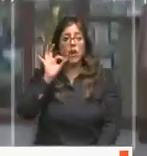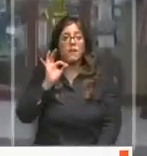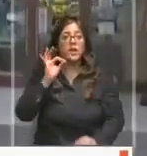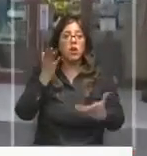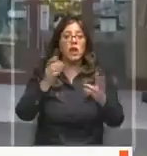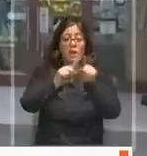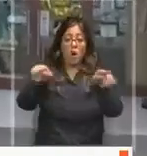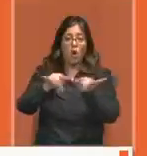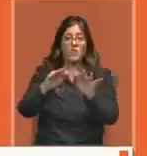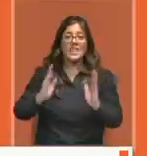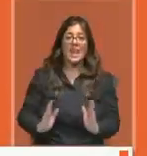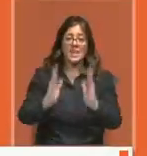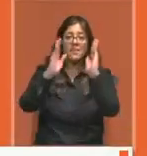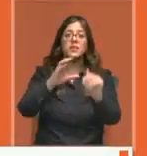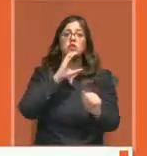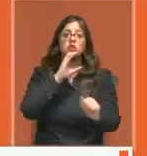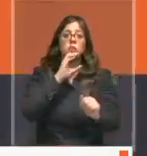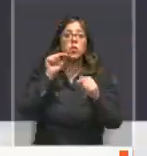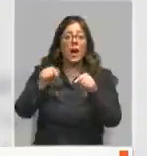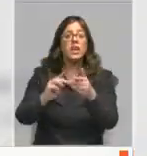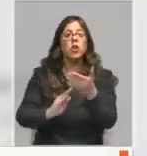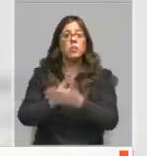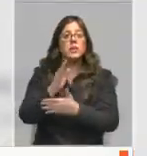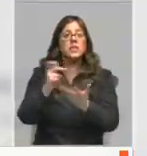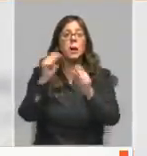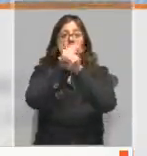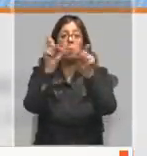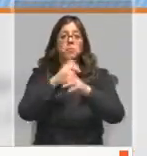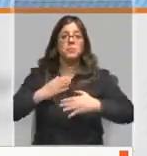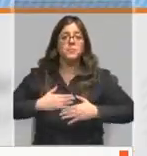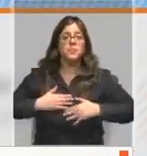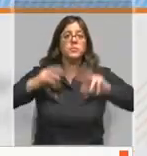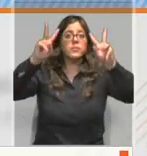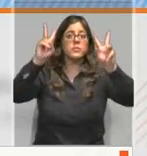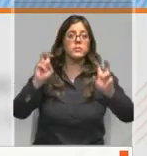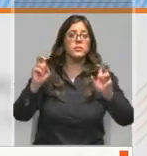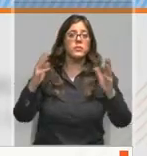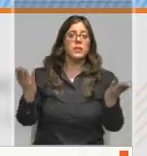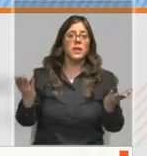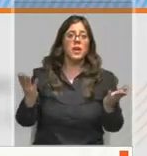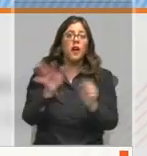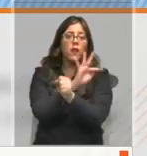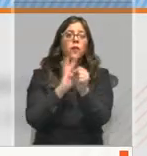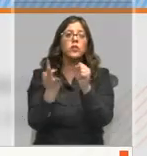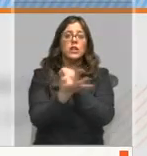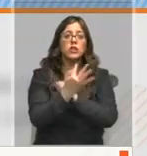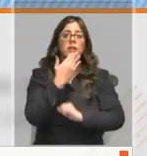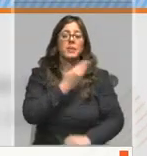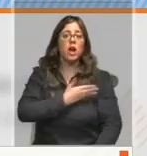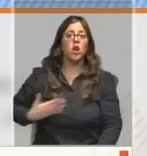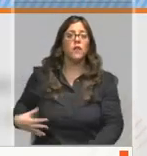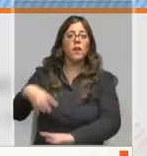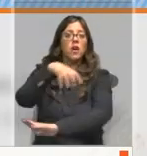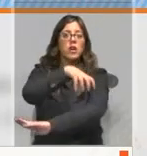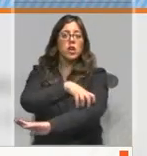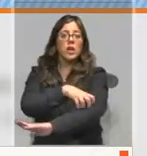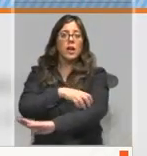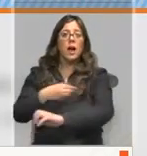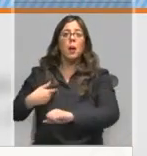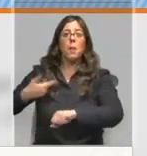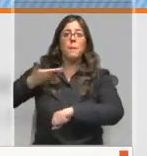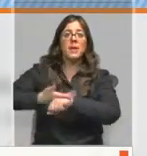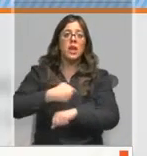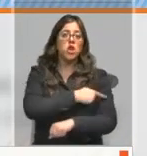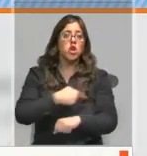edificio en Concepción comienzan entonces a preguntarme cosas relacionadas al caso fundaciones y el gobierno regional me